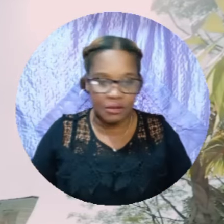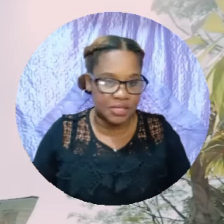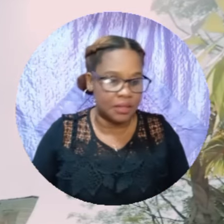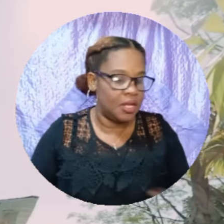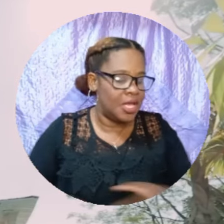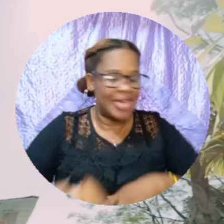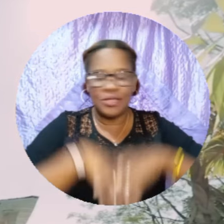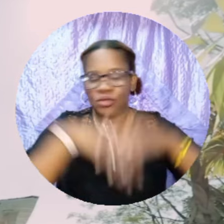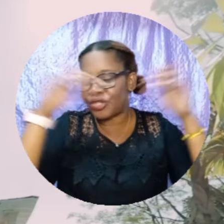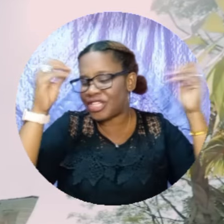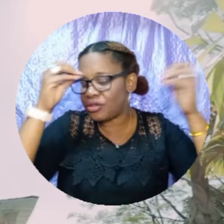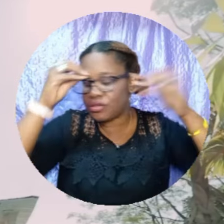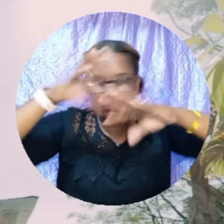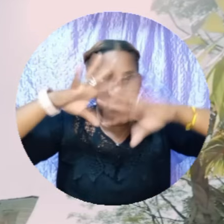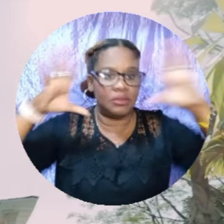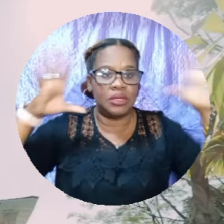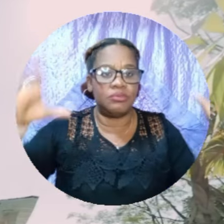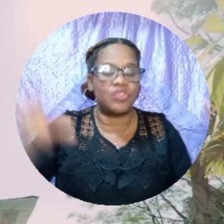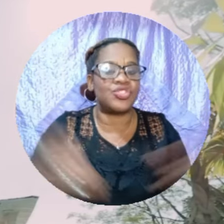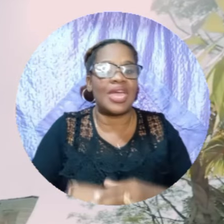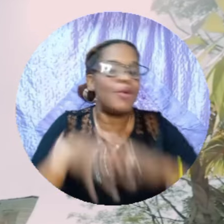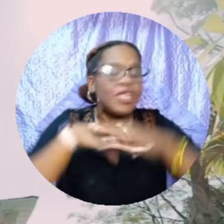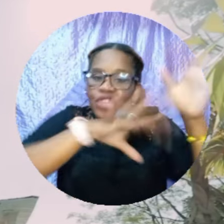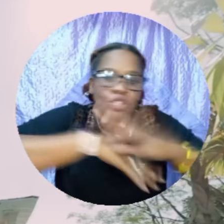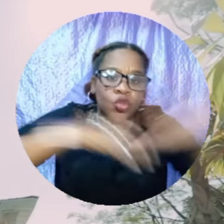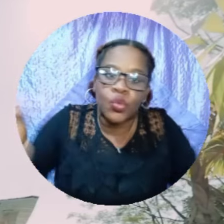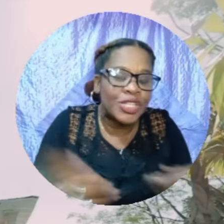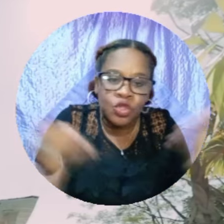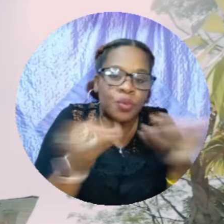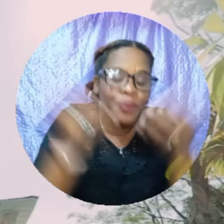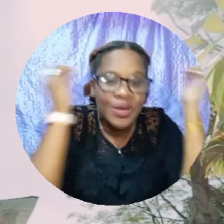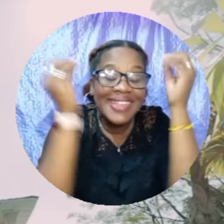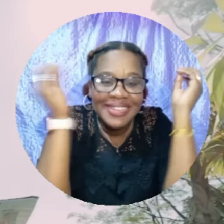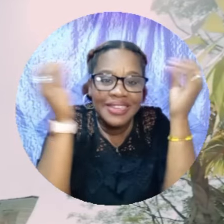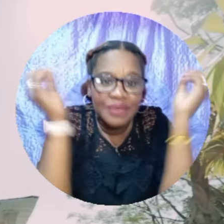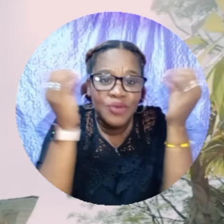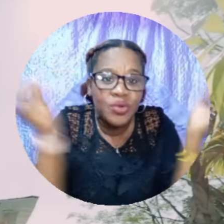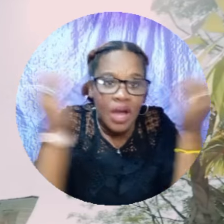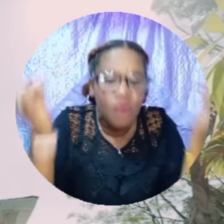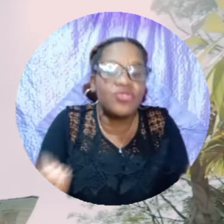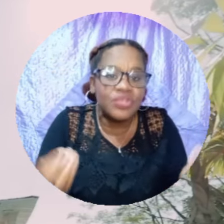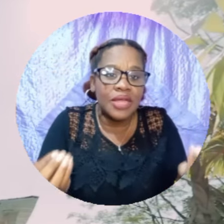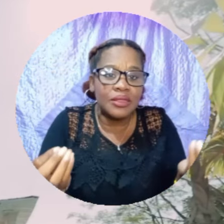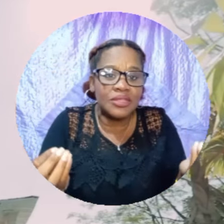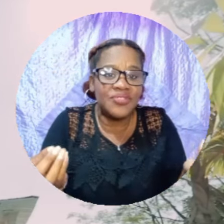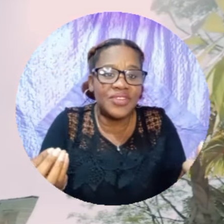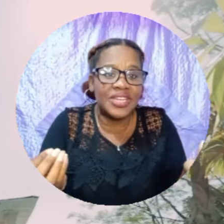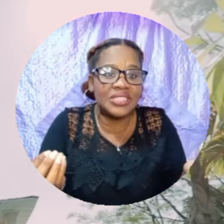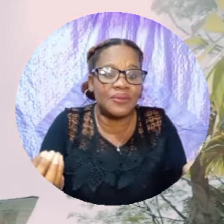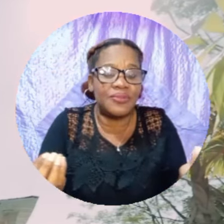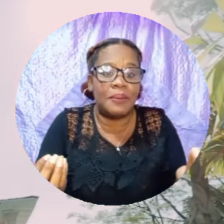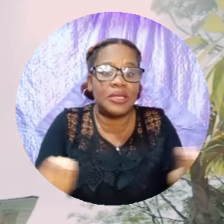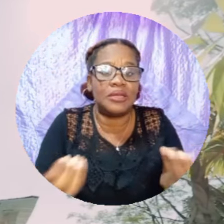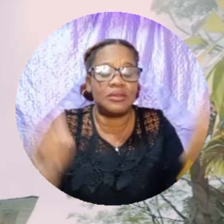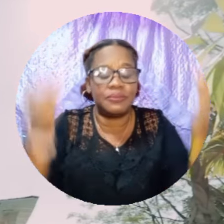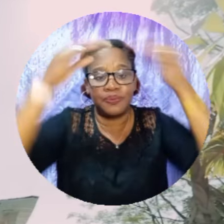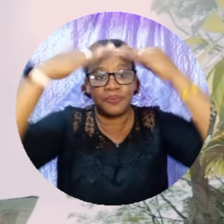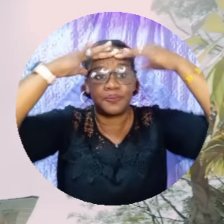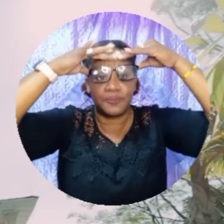la cabeza. He visto ríos, y, no sé, he visto de todo. Pero cada vez que veo una cosa diferente,